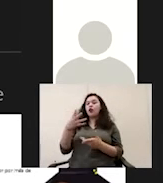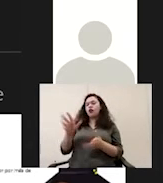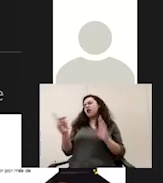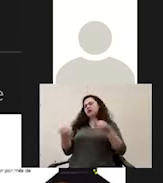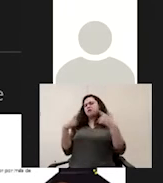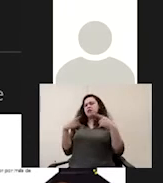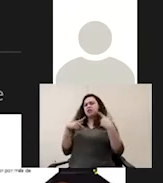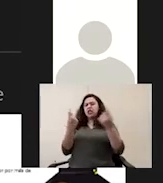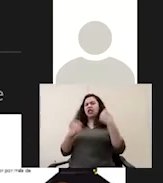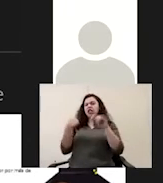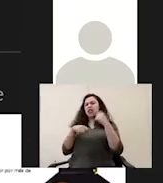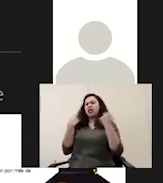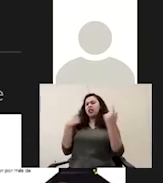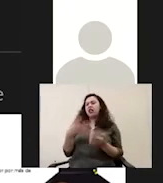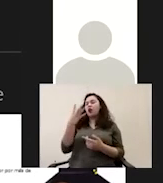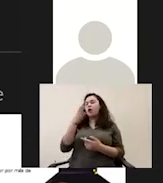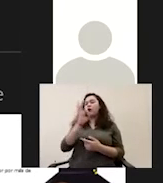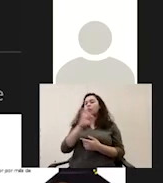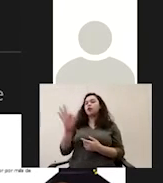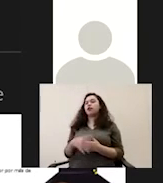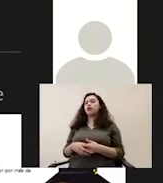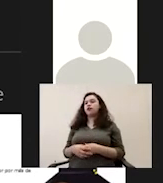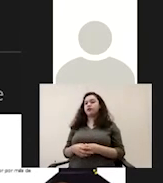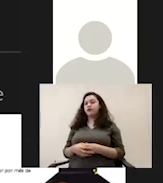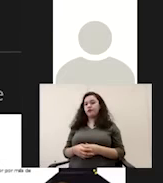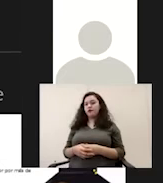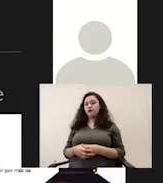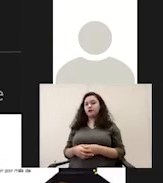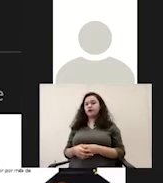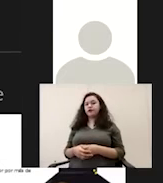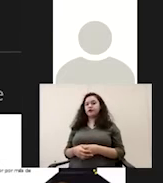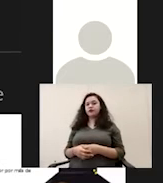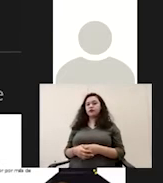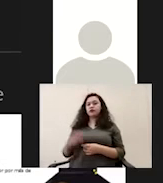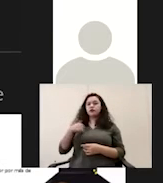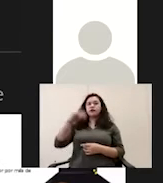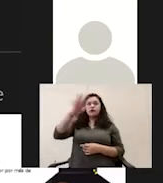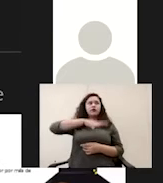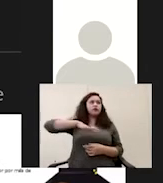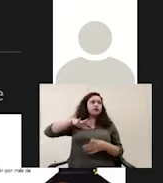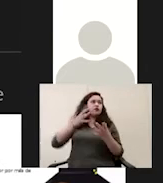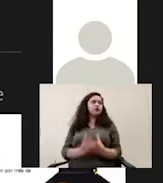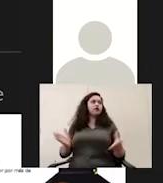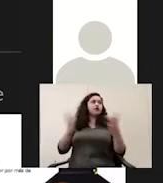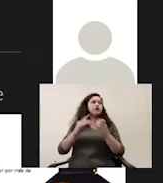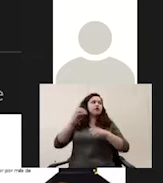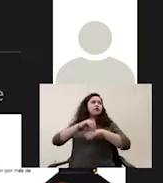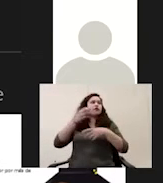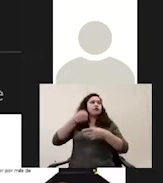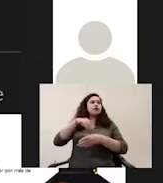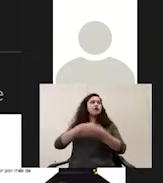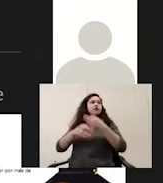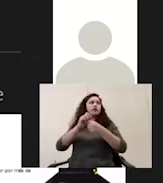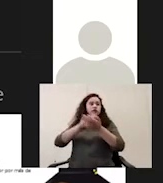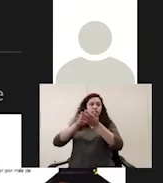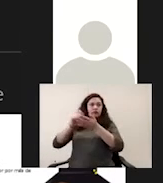que les comentaba, el 4%. Y bueno, agua suficiente para aplicar en toda la cisterna. Vamos a impregnar el cepillo de la solución